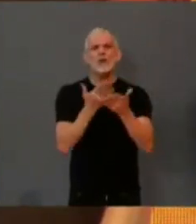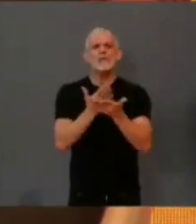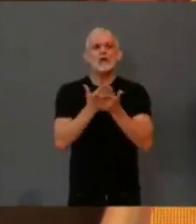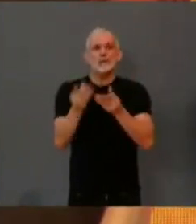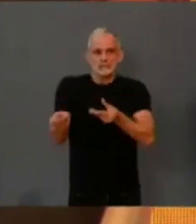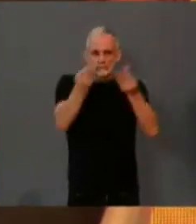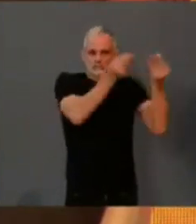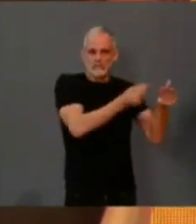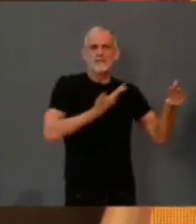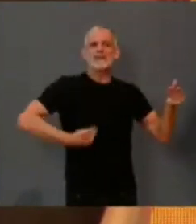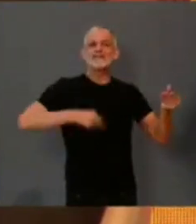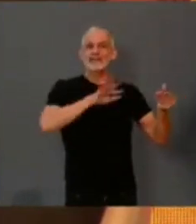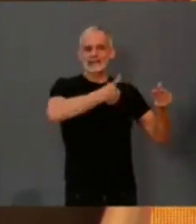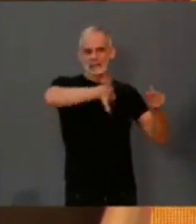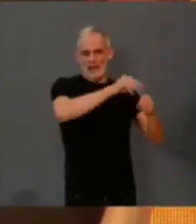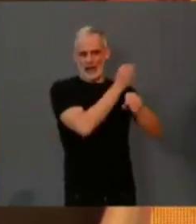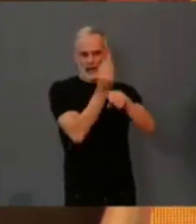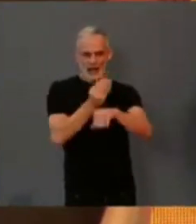próxima presidencia